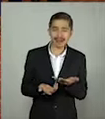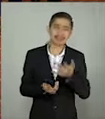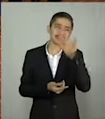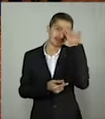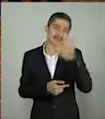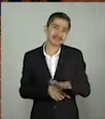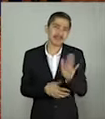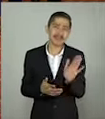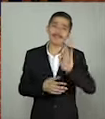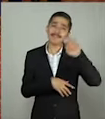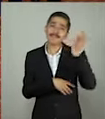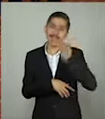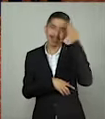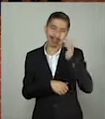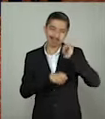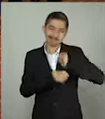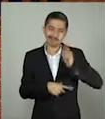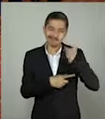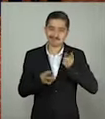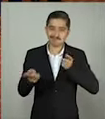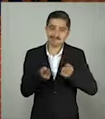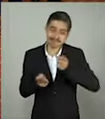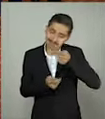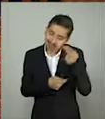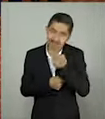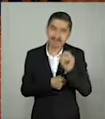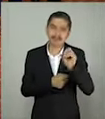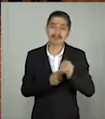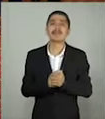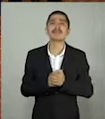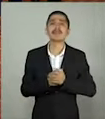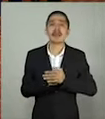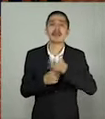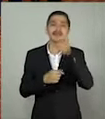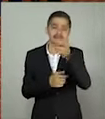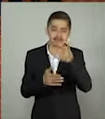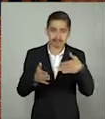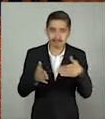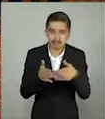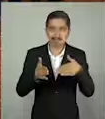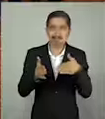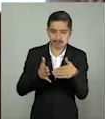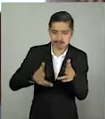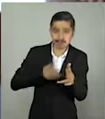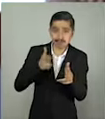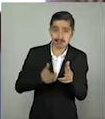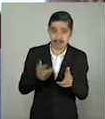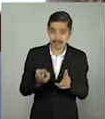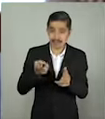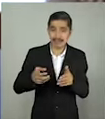son evidentemente de carácter federal. Por lo tanto, estos bloqueos